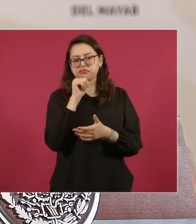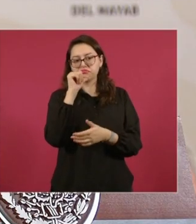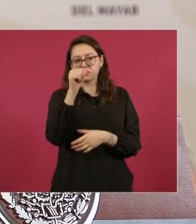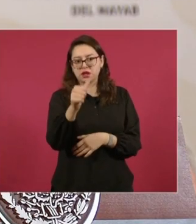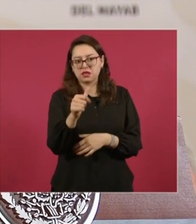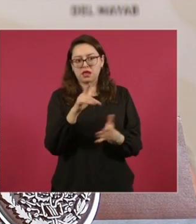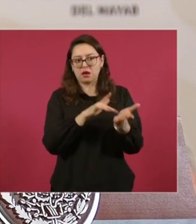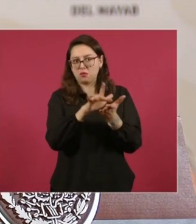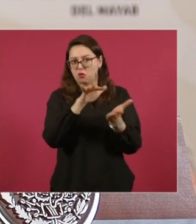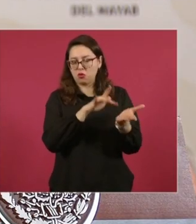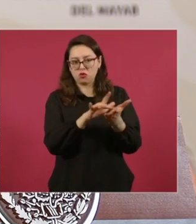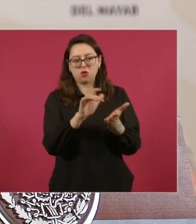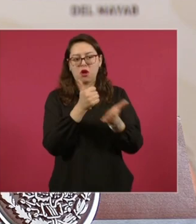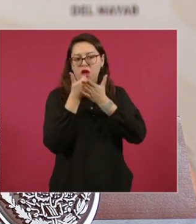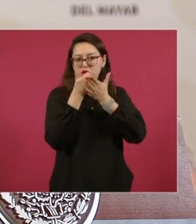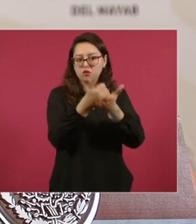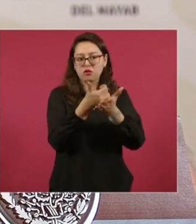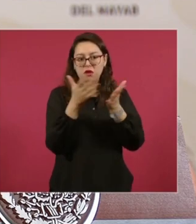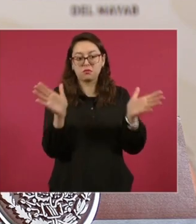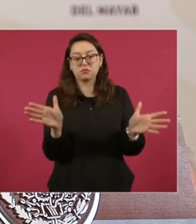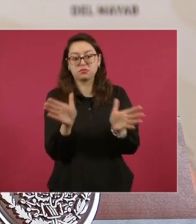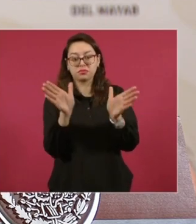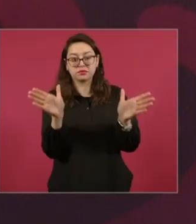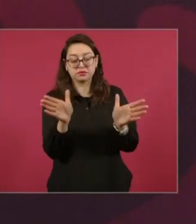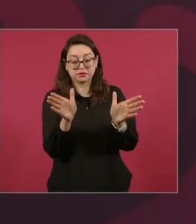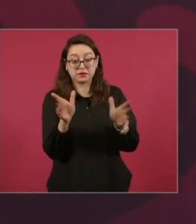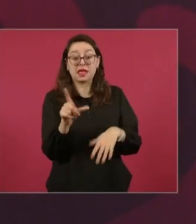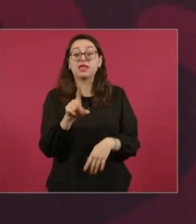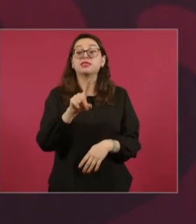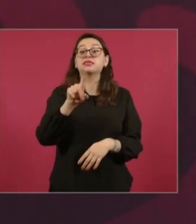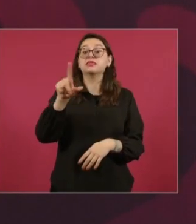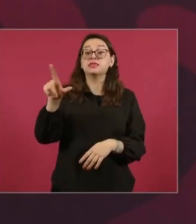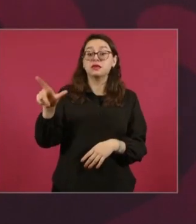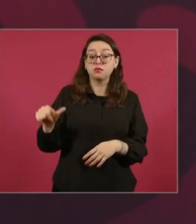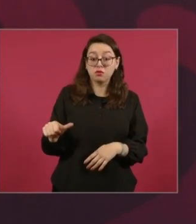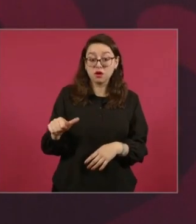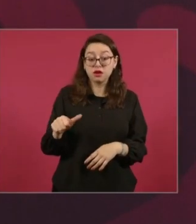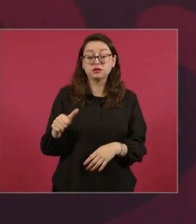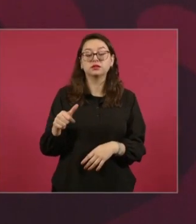ciudades fronterizas, hasta que llegó Salinas